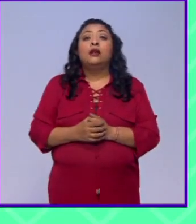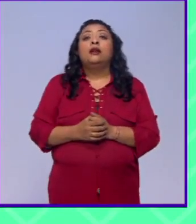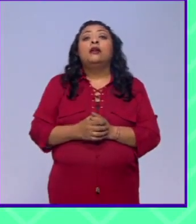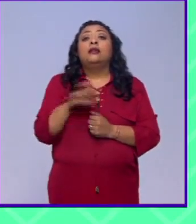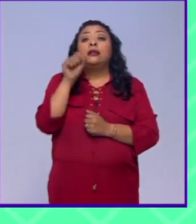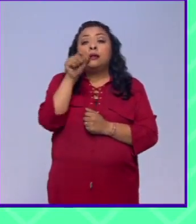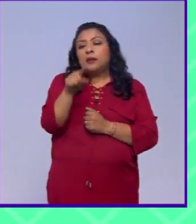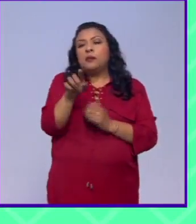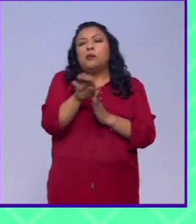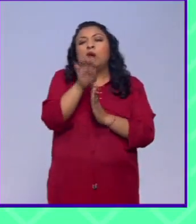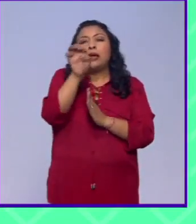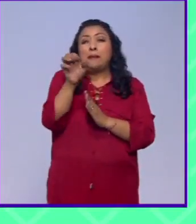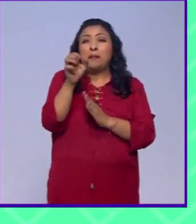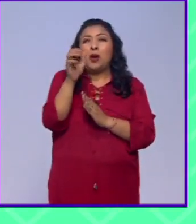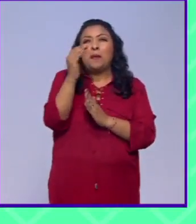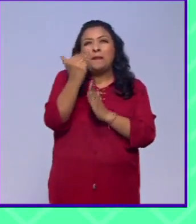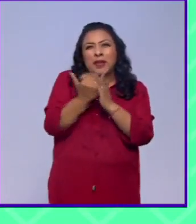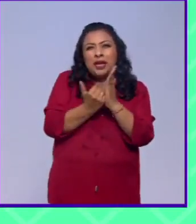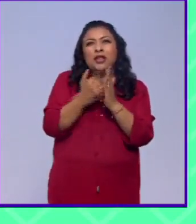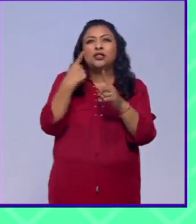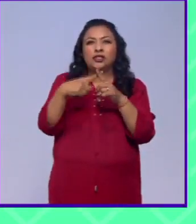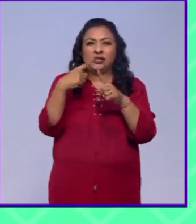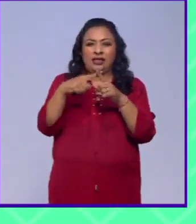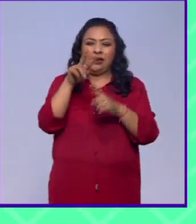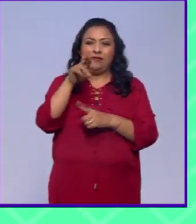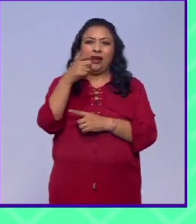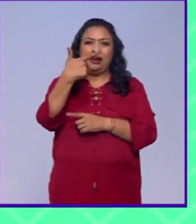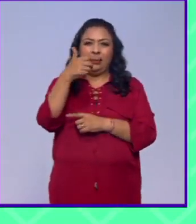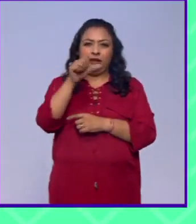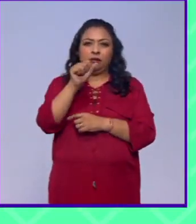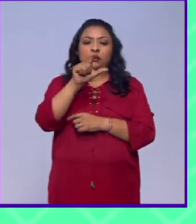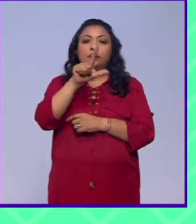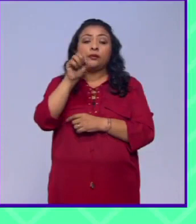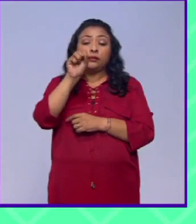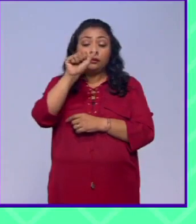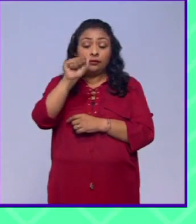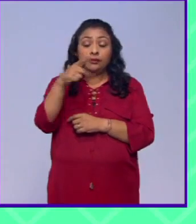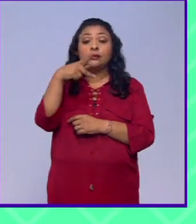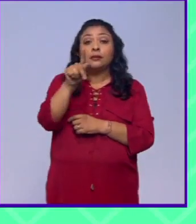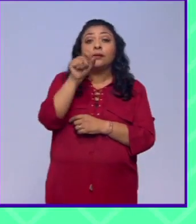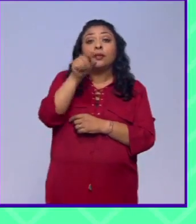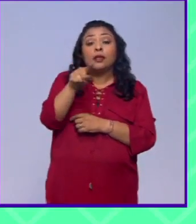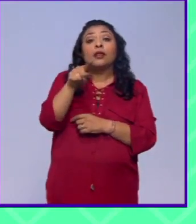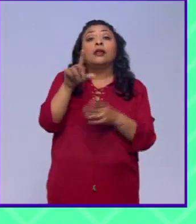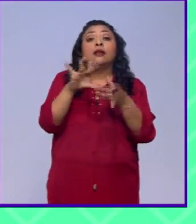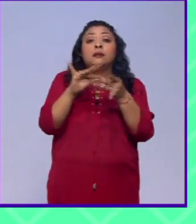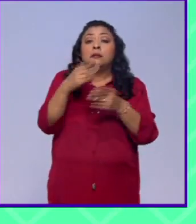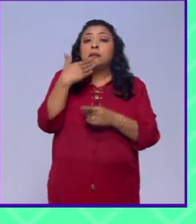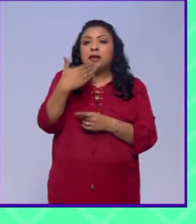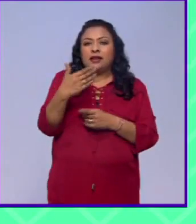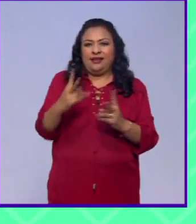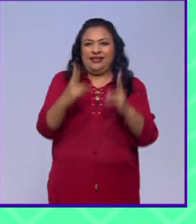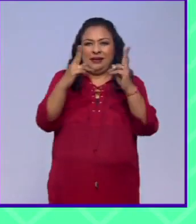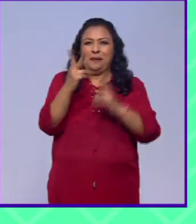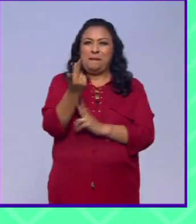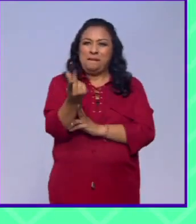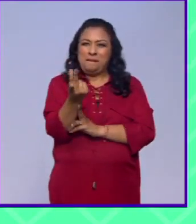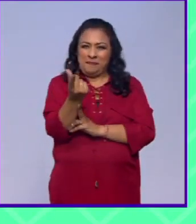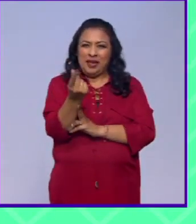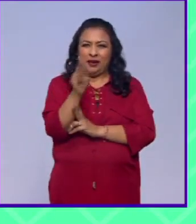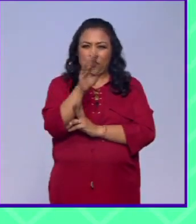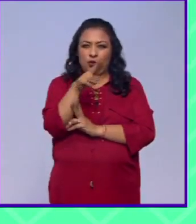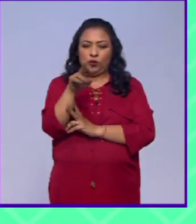Luego también, por ejemplo, el que menos quizá Vargas Llosa, pero habla muy bien de la ciudad de los perros, Buñuel,